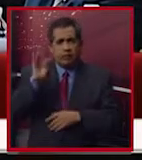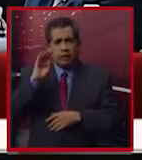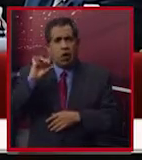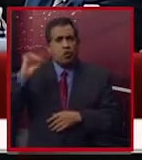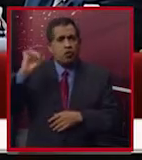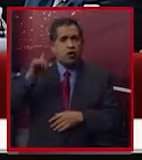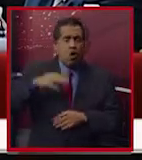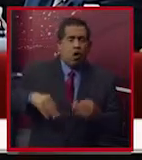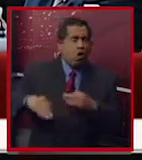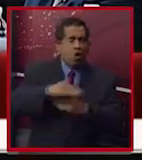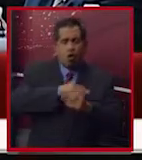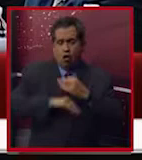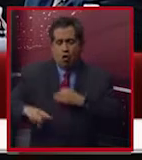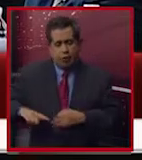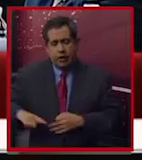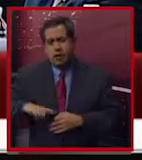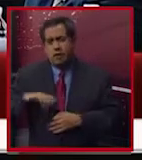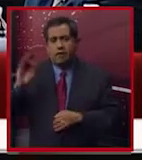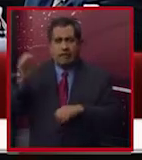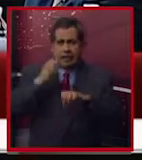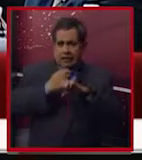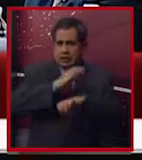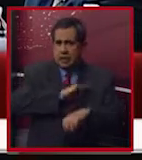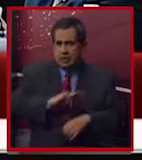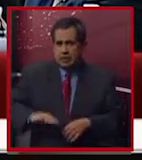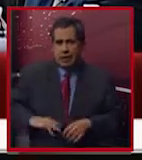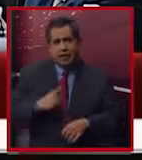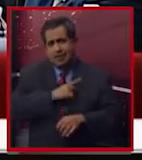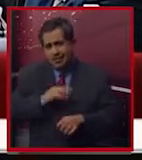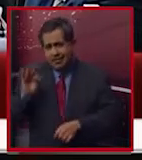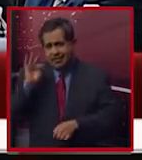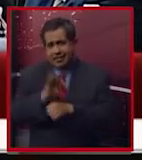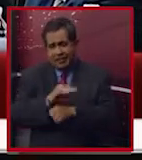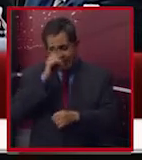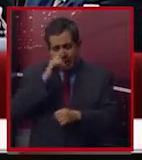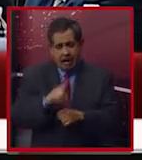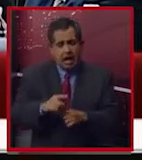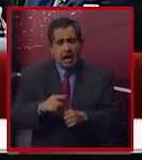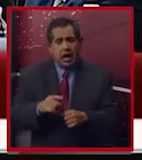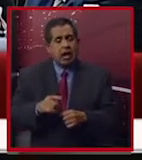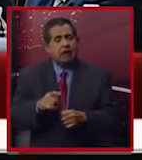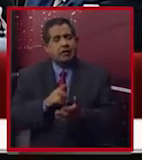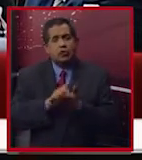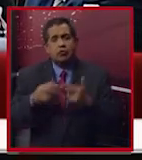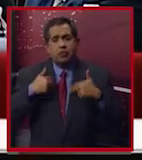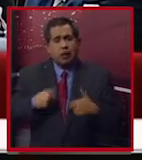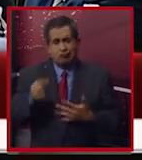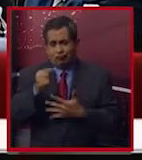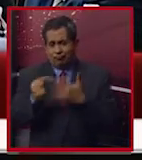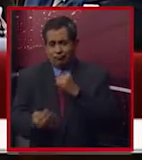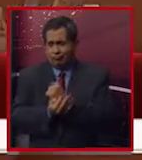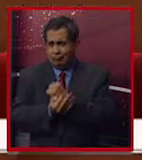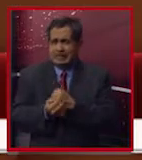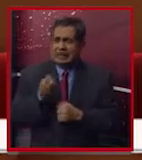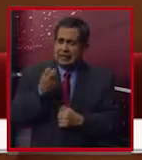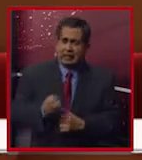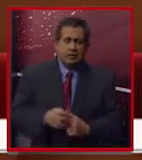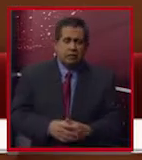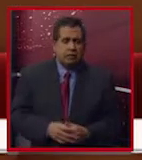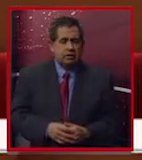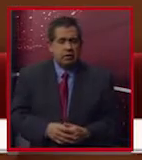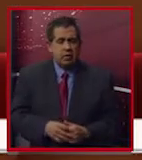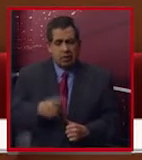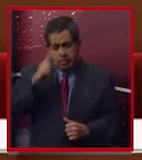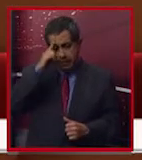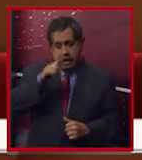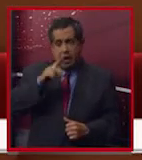autoridades de todos los niveles de gobierno fortalezcan la protección a los defensores de las garantías individuales. Se eviten el nivel de